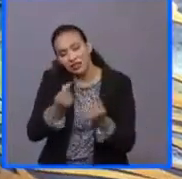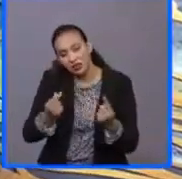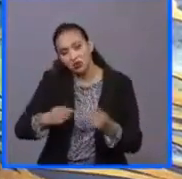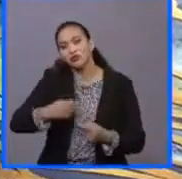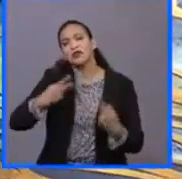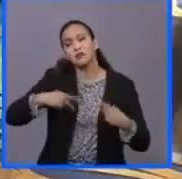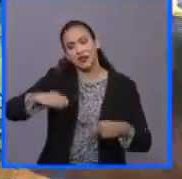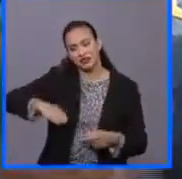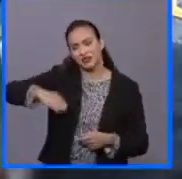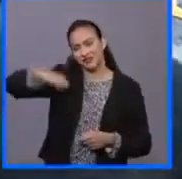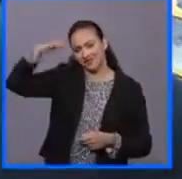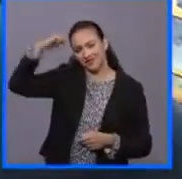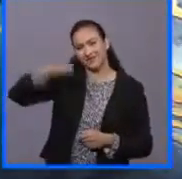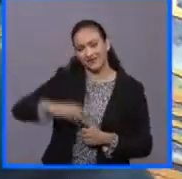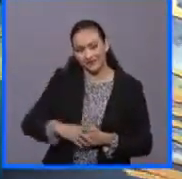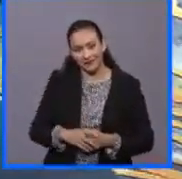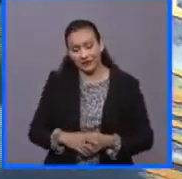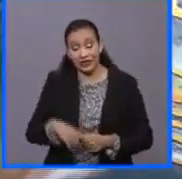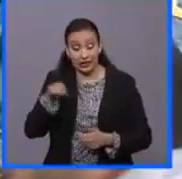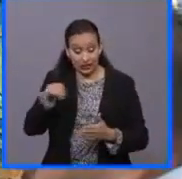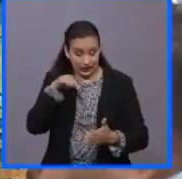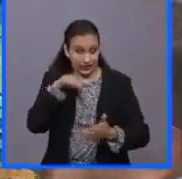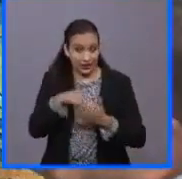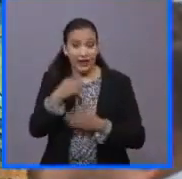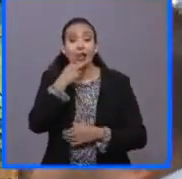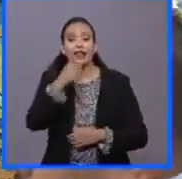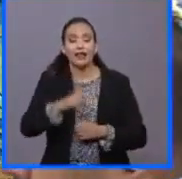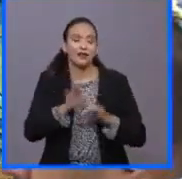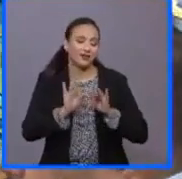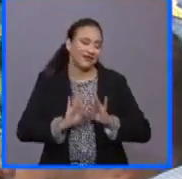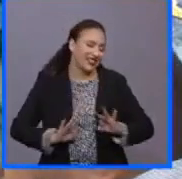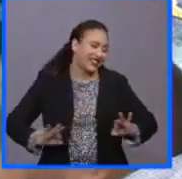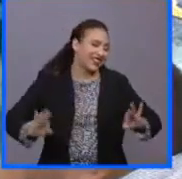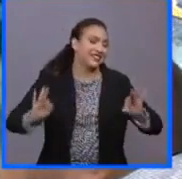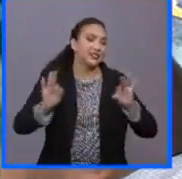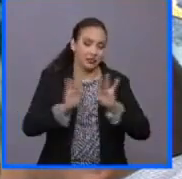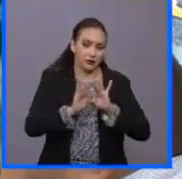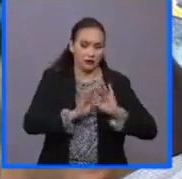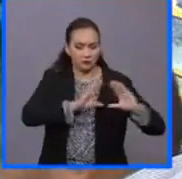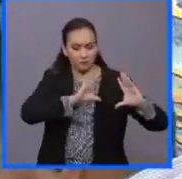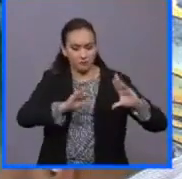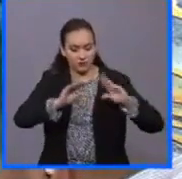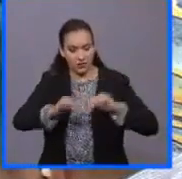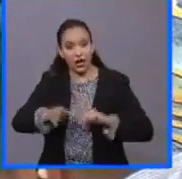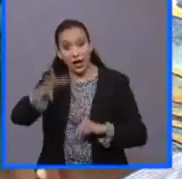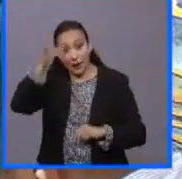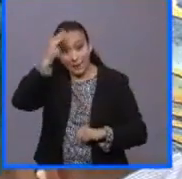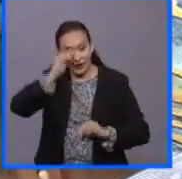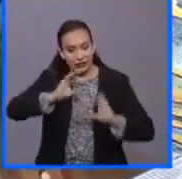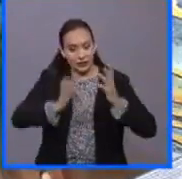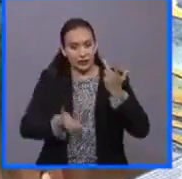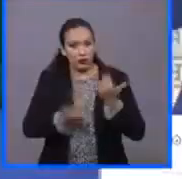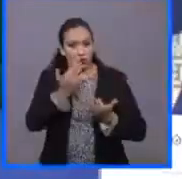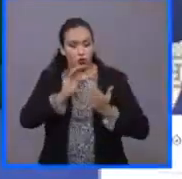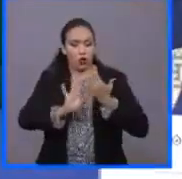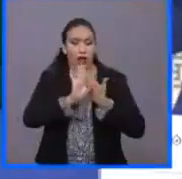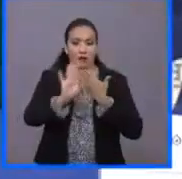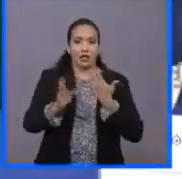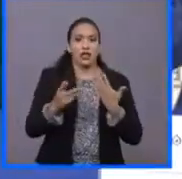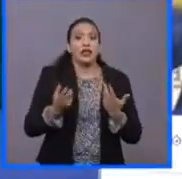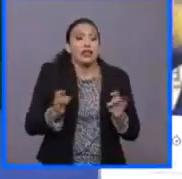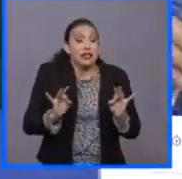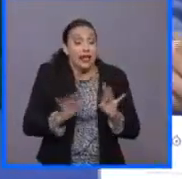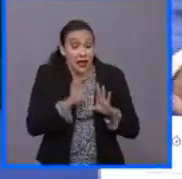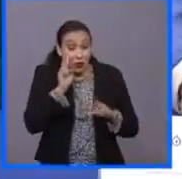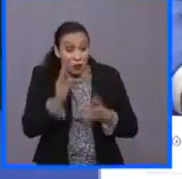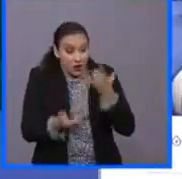adultos mayores. En este espacio señalaron la importancia de fomentar una cultura de prevención y protección ante estos